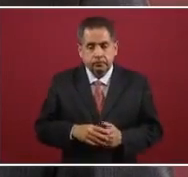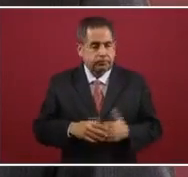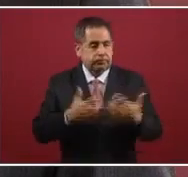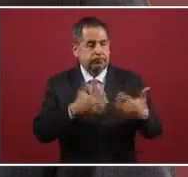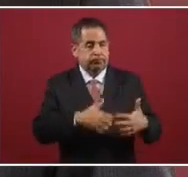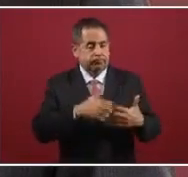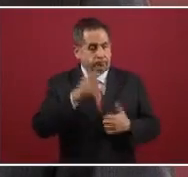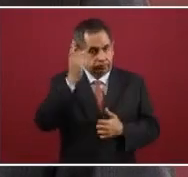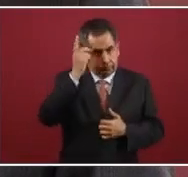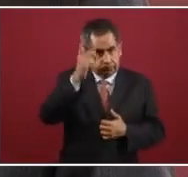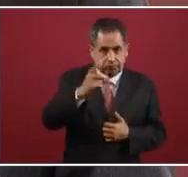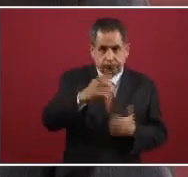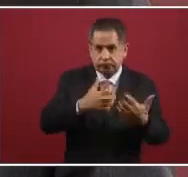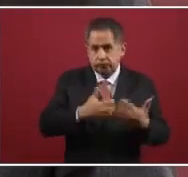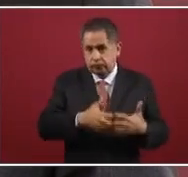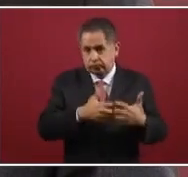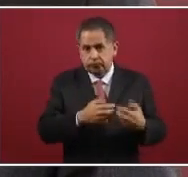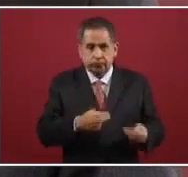empresa, de un comercio,